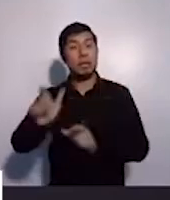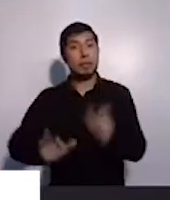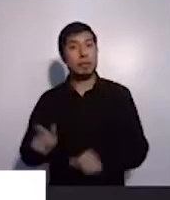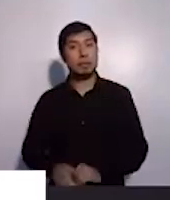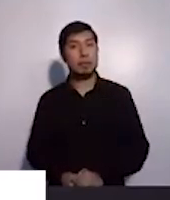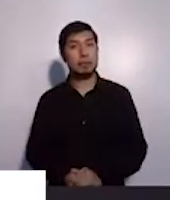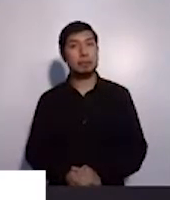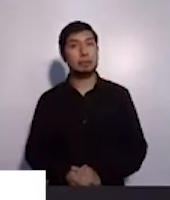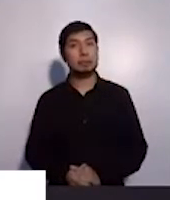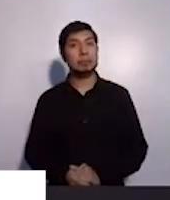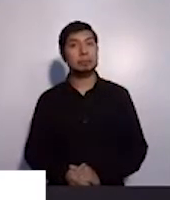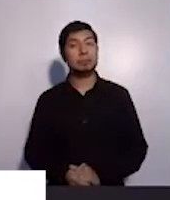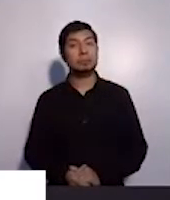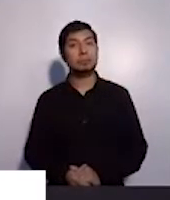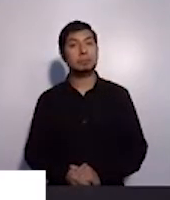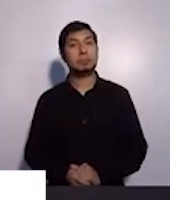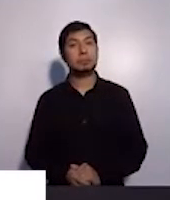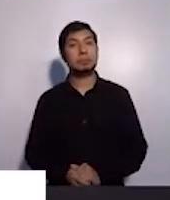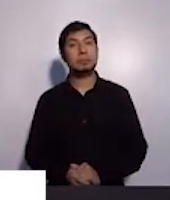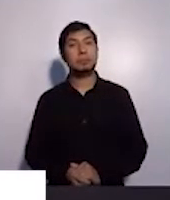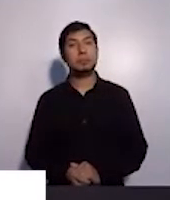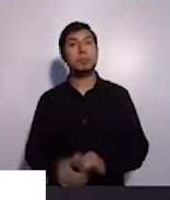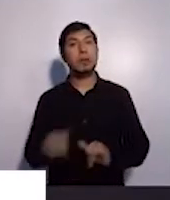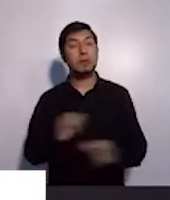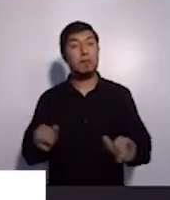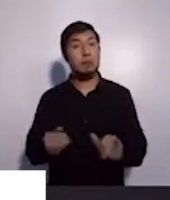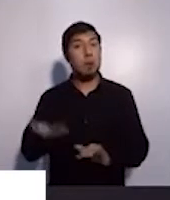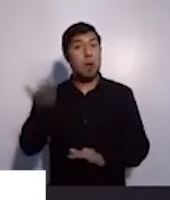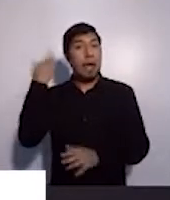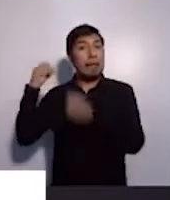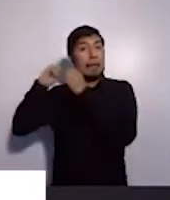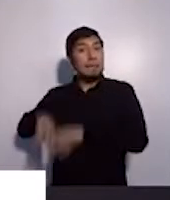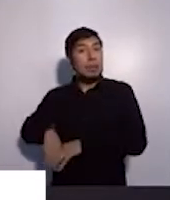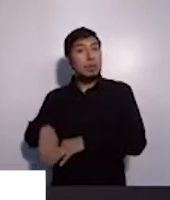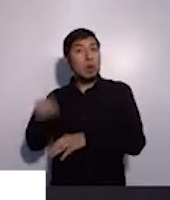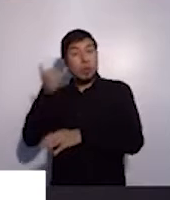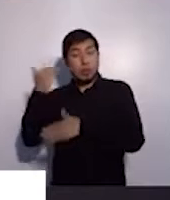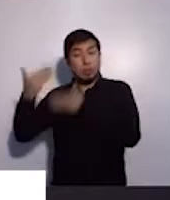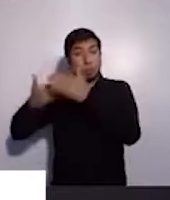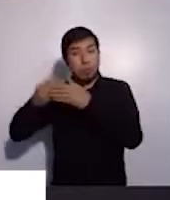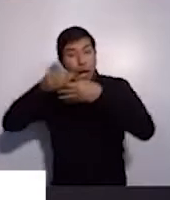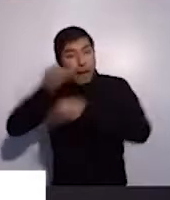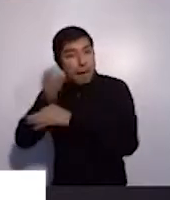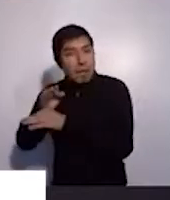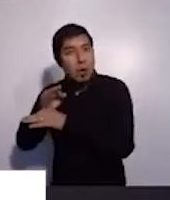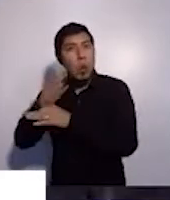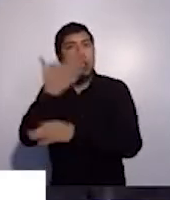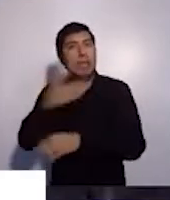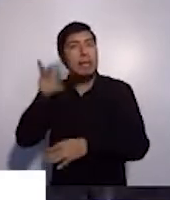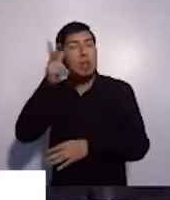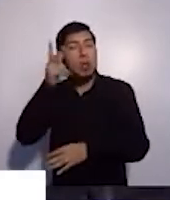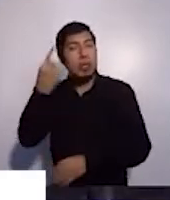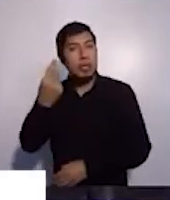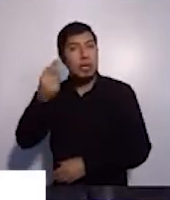Les informamos que desde el inicio de la epidemia ya se han evaluado a 581 personas que cumplían